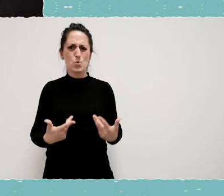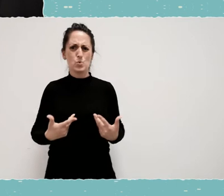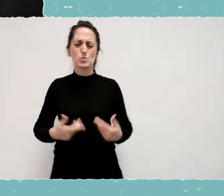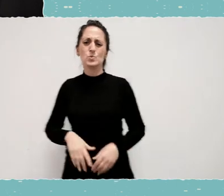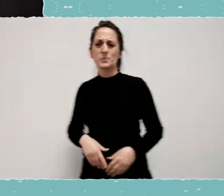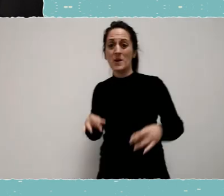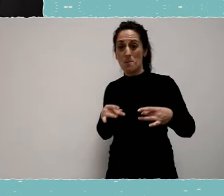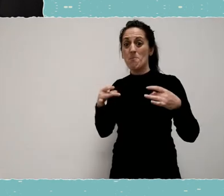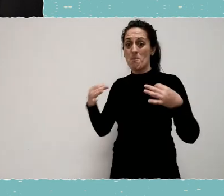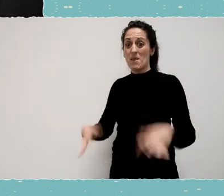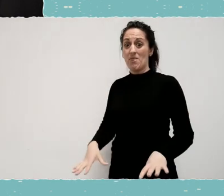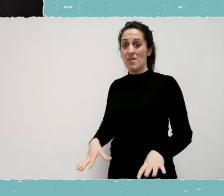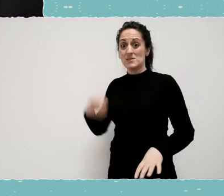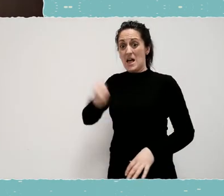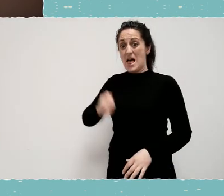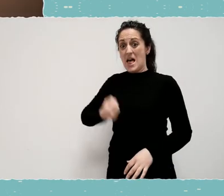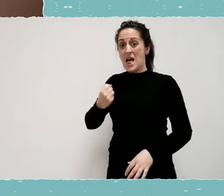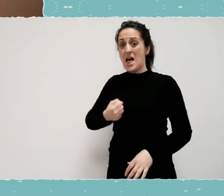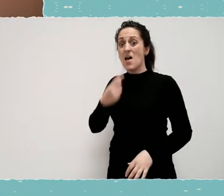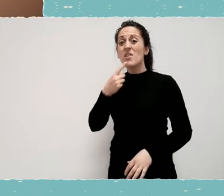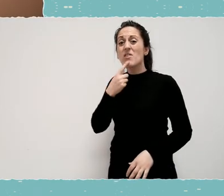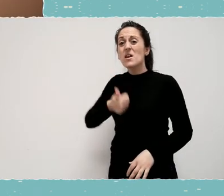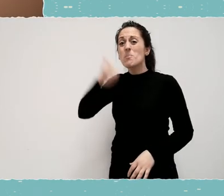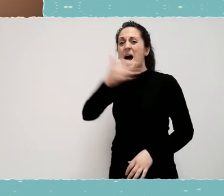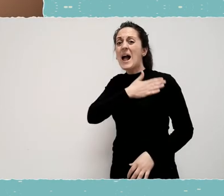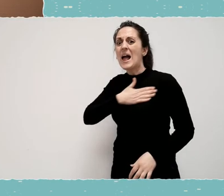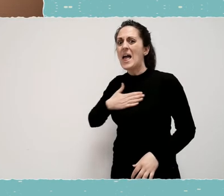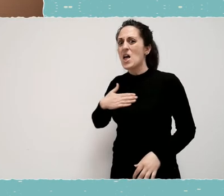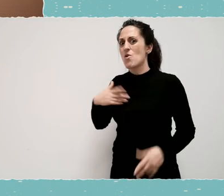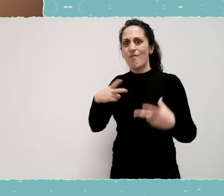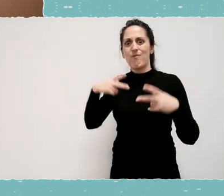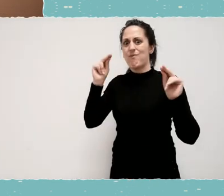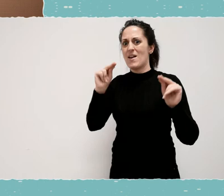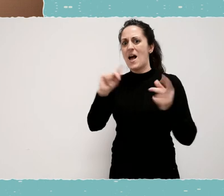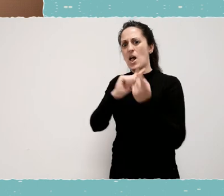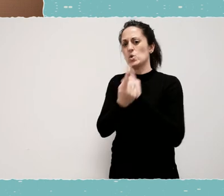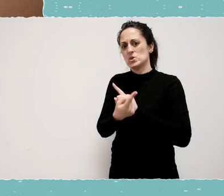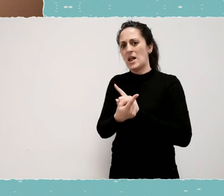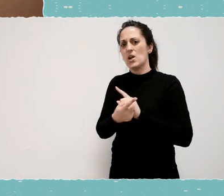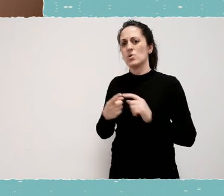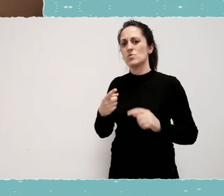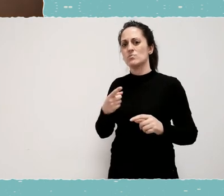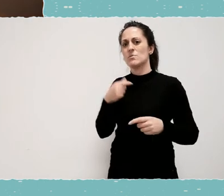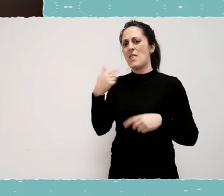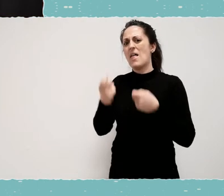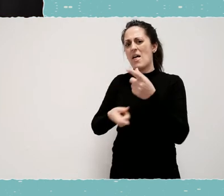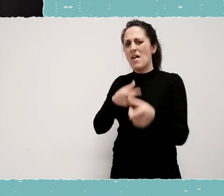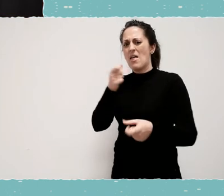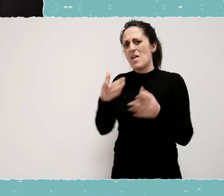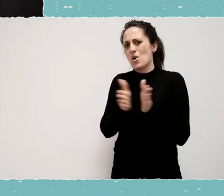a princesa caprichosa xa non dixo tanto eu quero. Fíxose xenerosa incluso cos outros nenos.